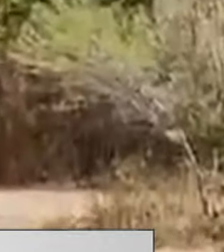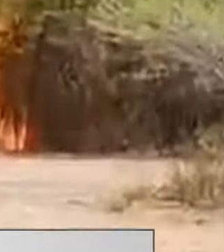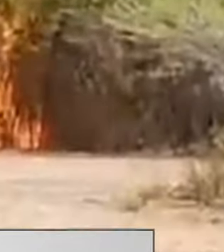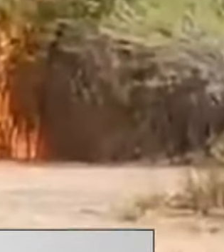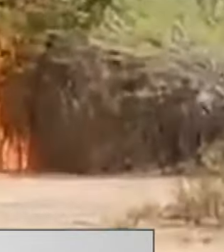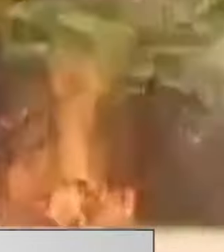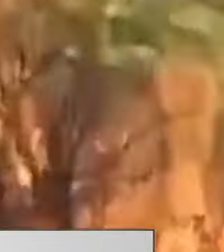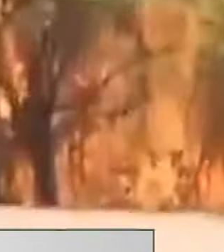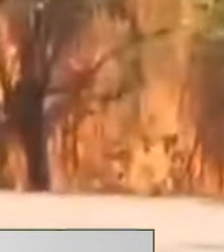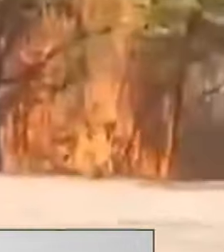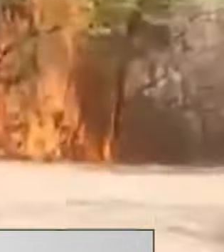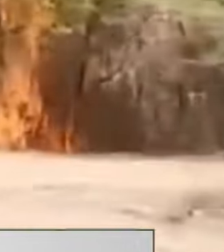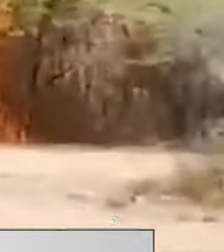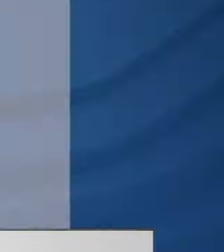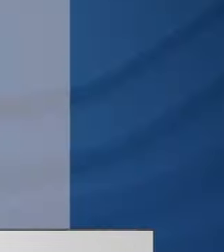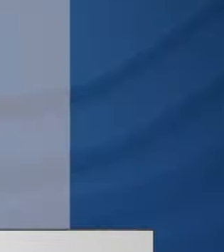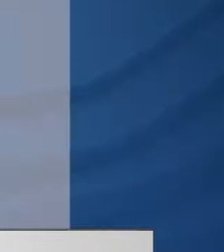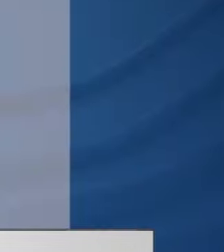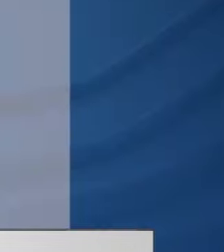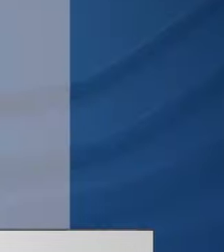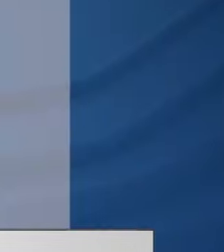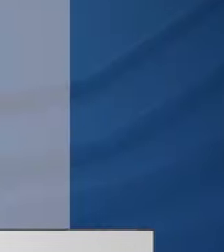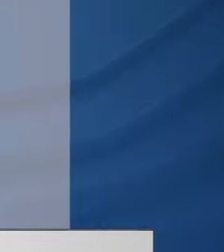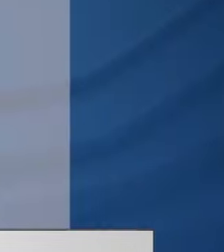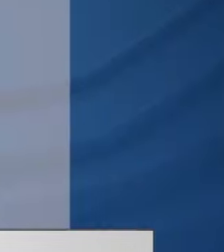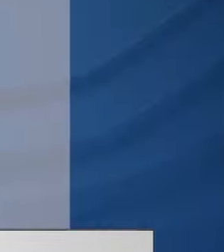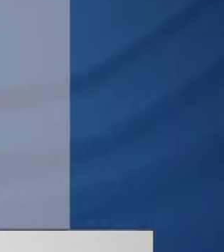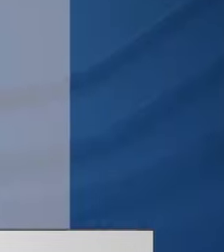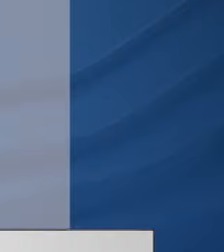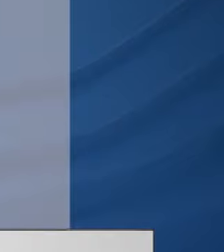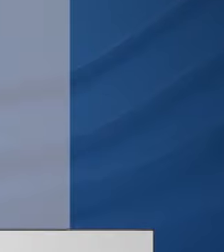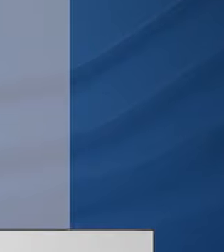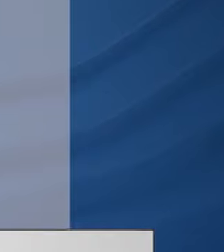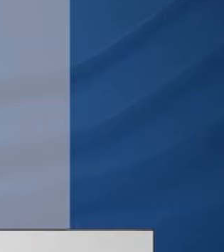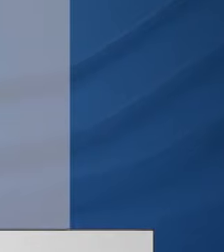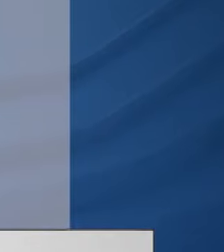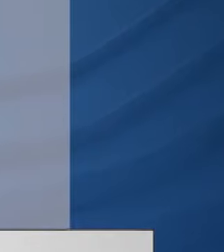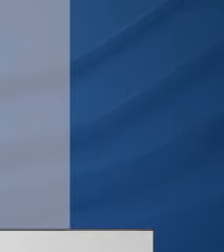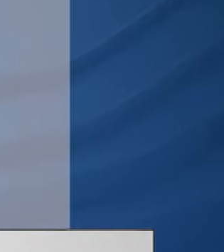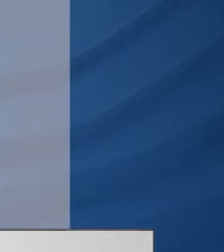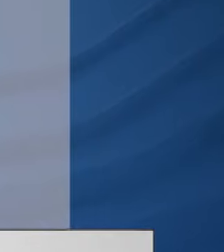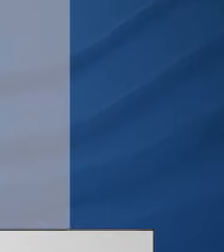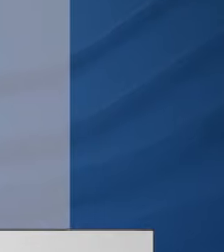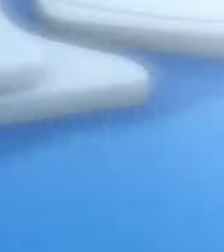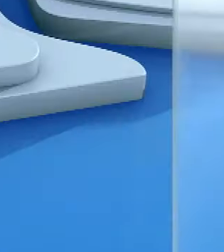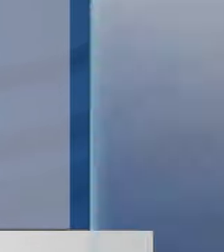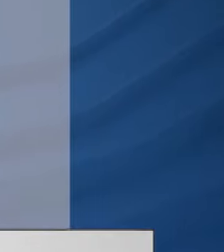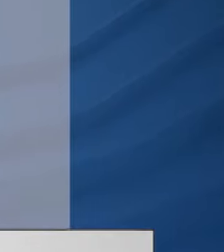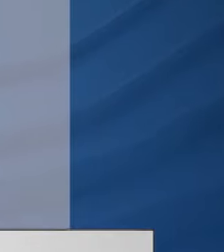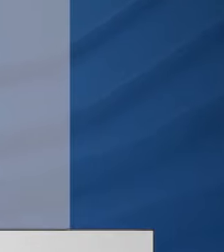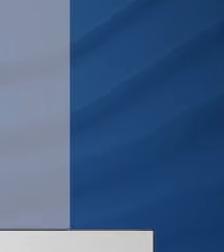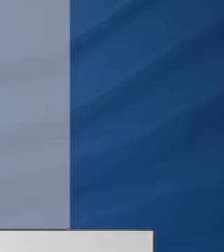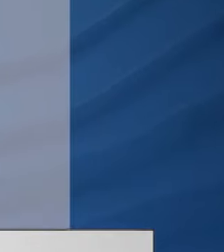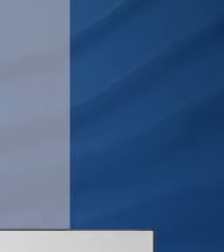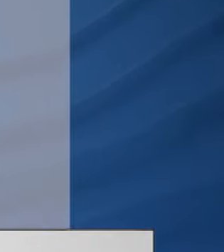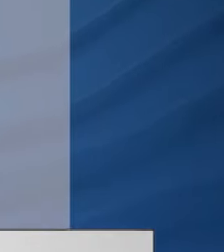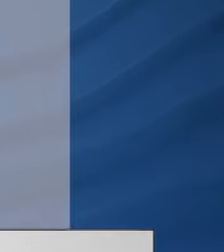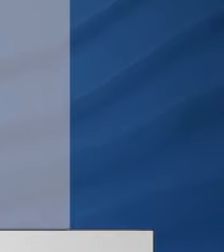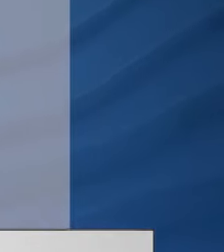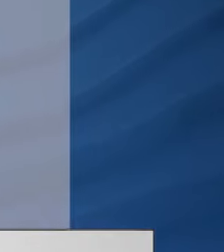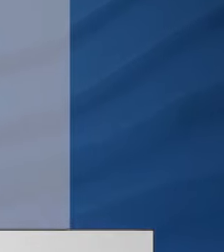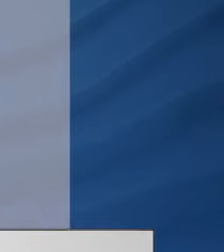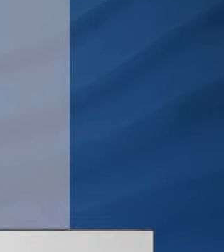24 incendios siguen activos en el país. Ya hay más de 8.000 hectáreas arrasadas por las llamas. Tolima y Huila,